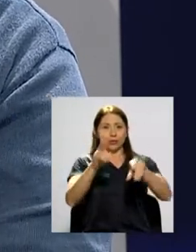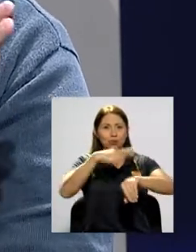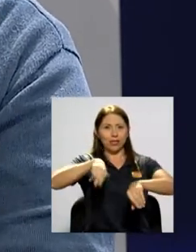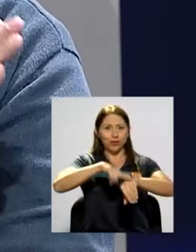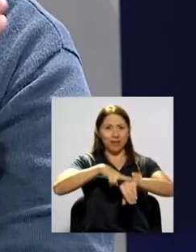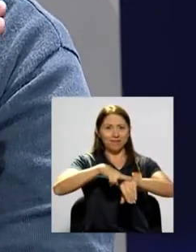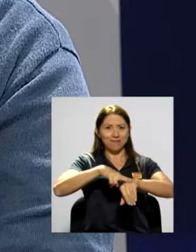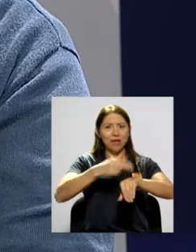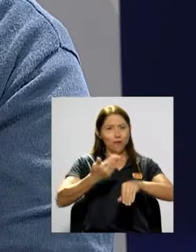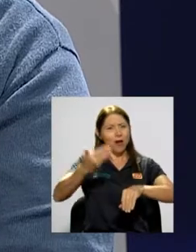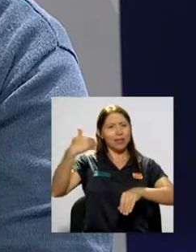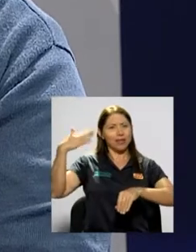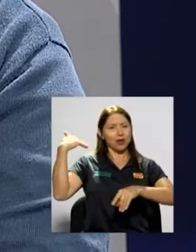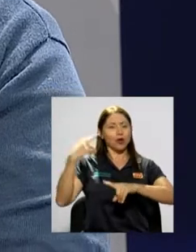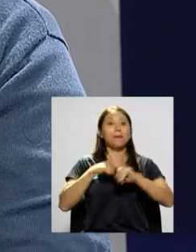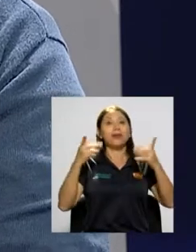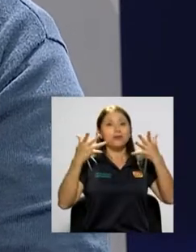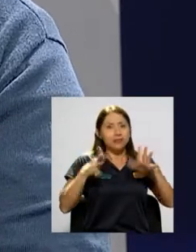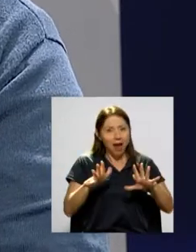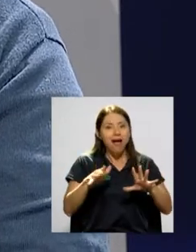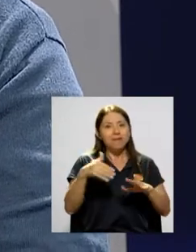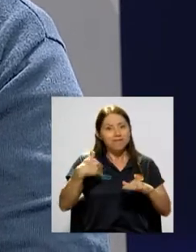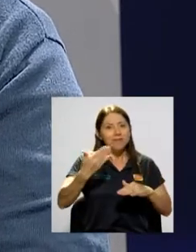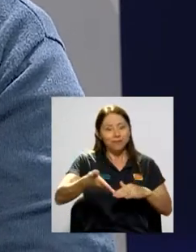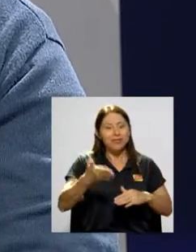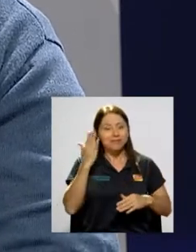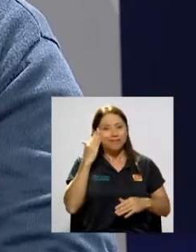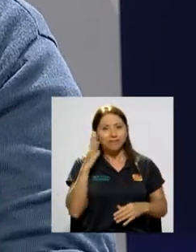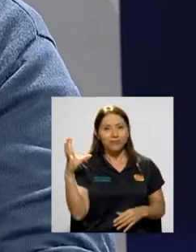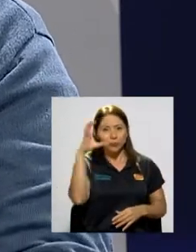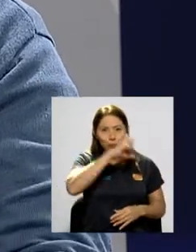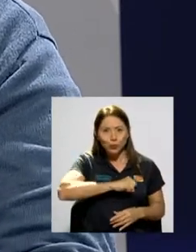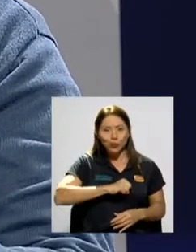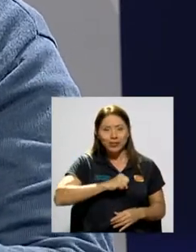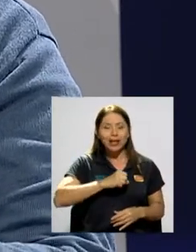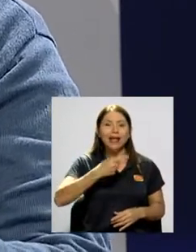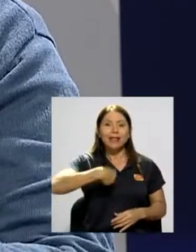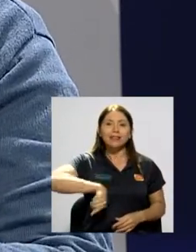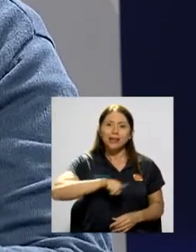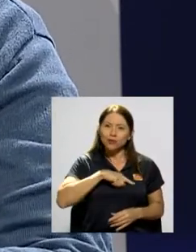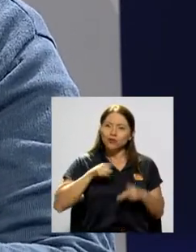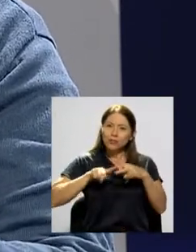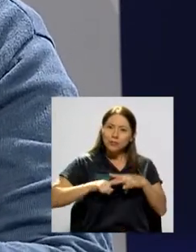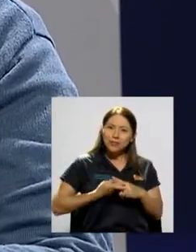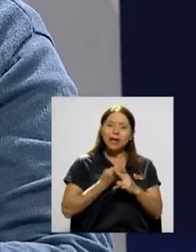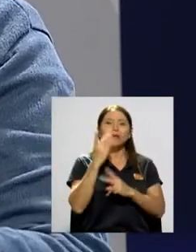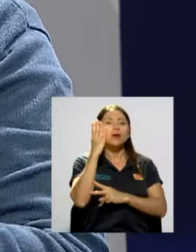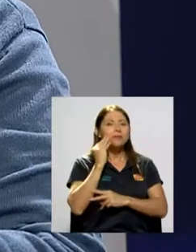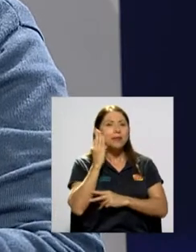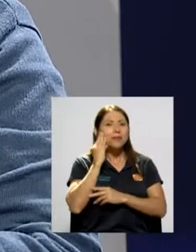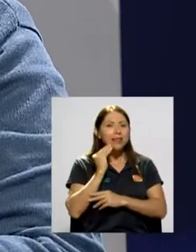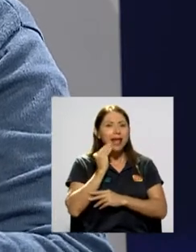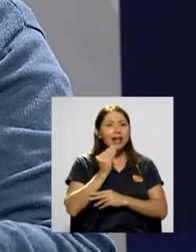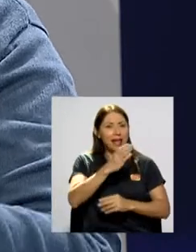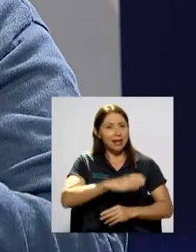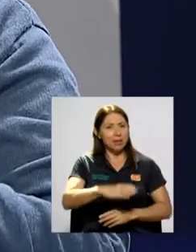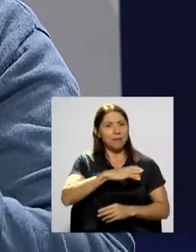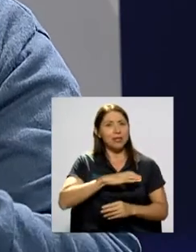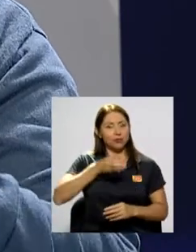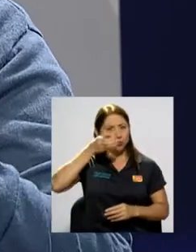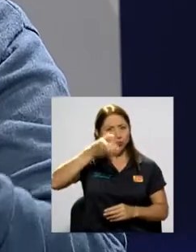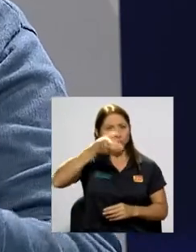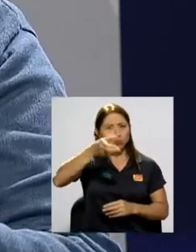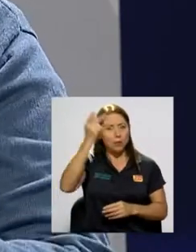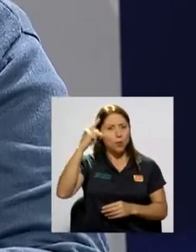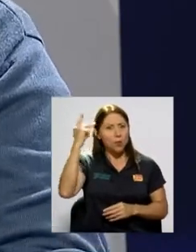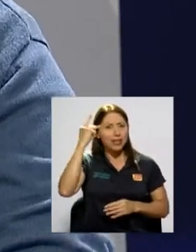ya esa nos daba un indicador de que estábamos empezando a experimentar elementos de la cultura política,